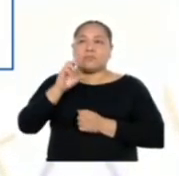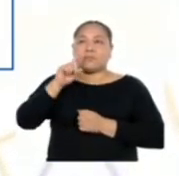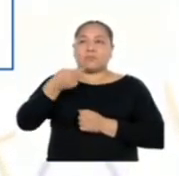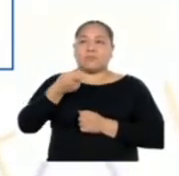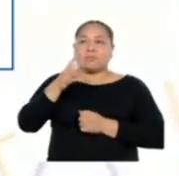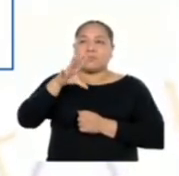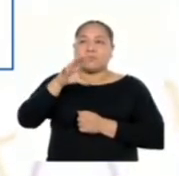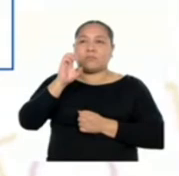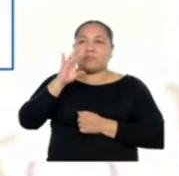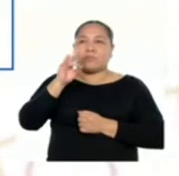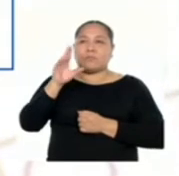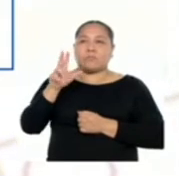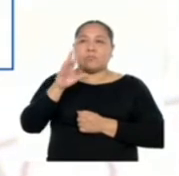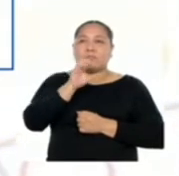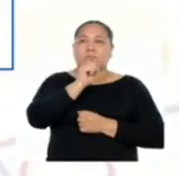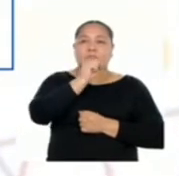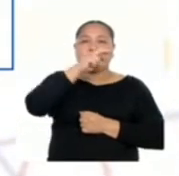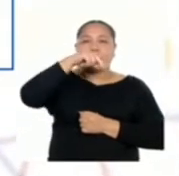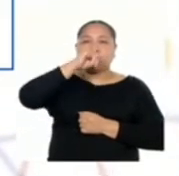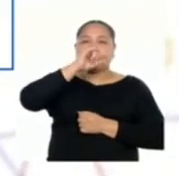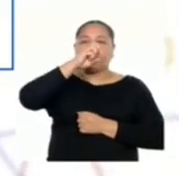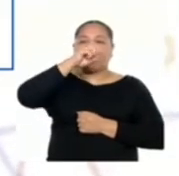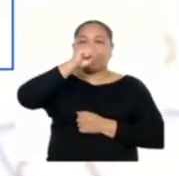1573, la Santísima Trinidad,